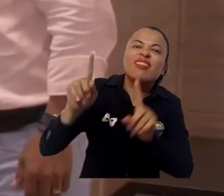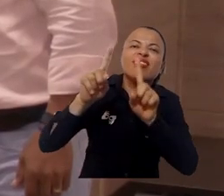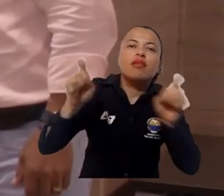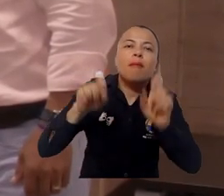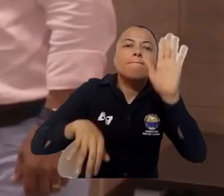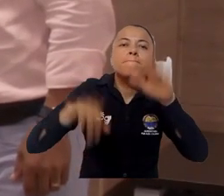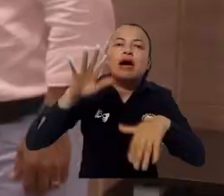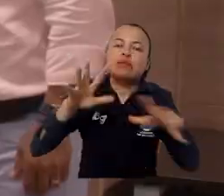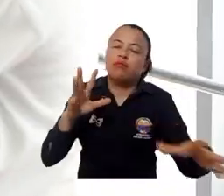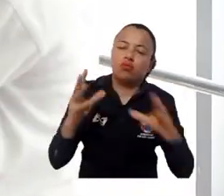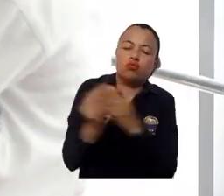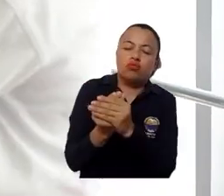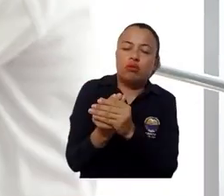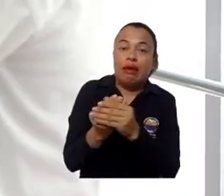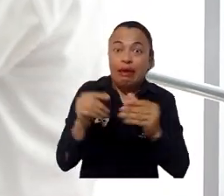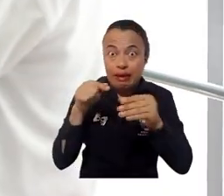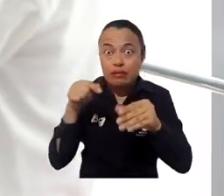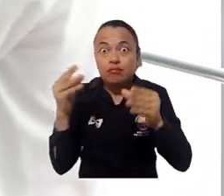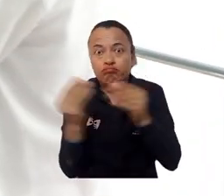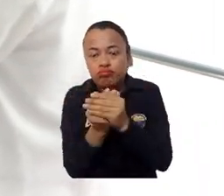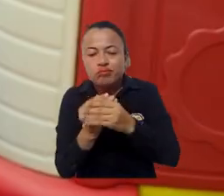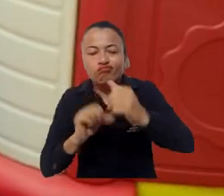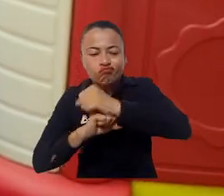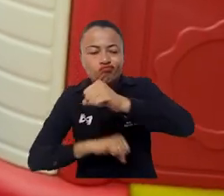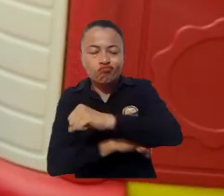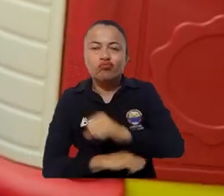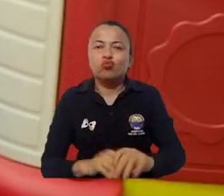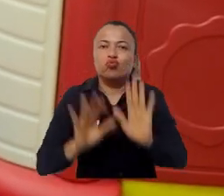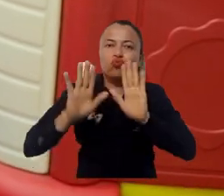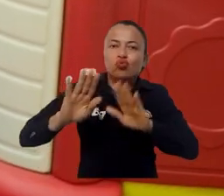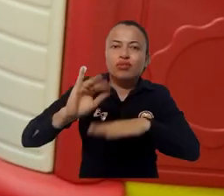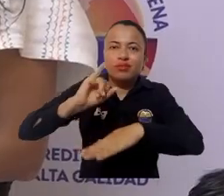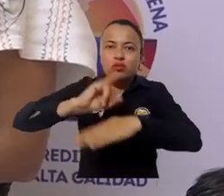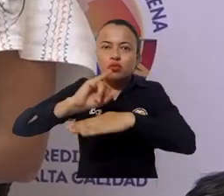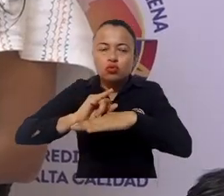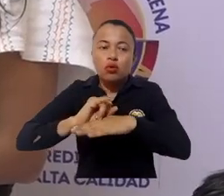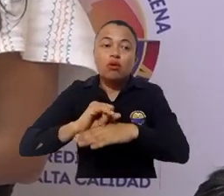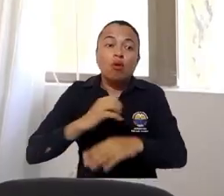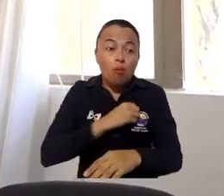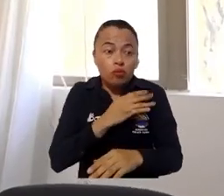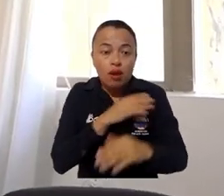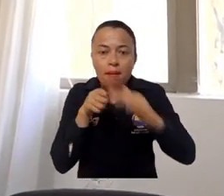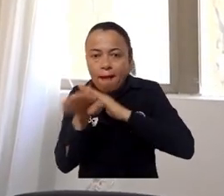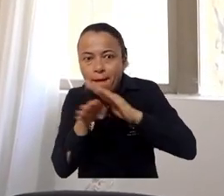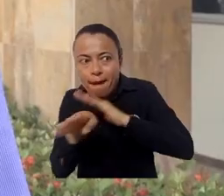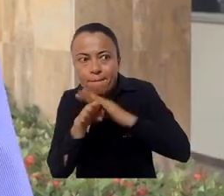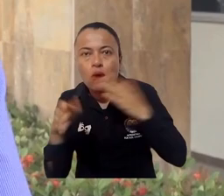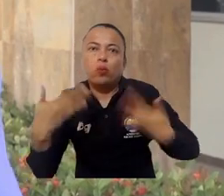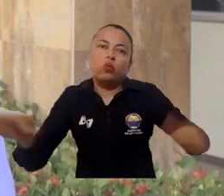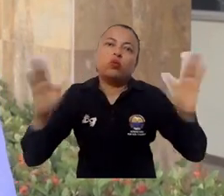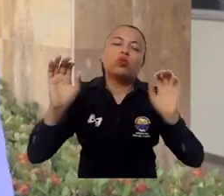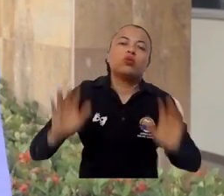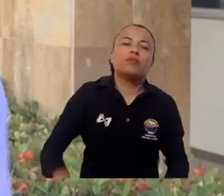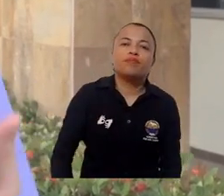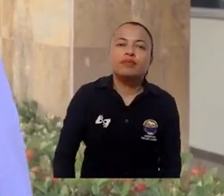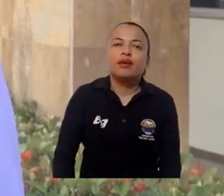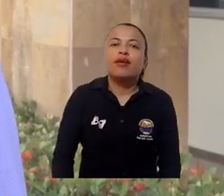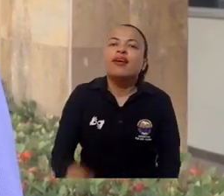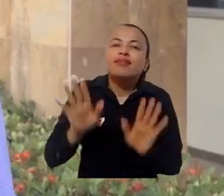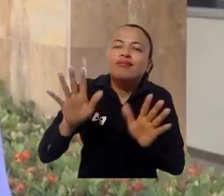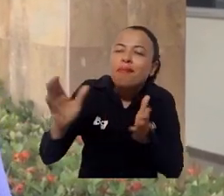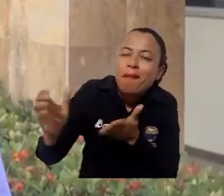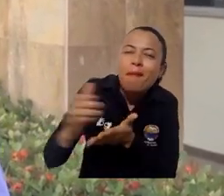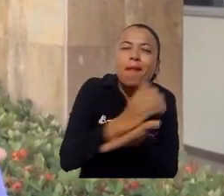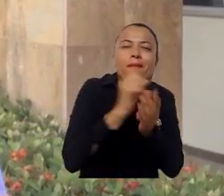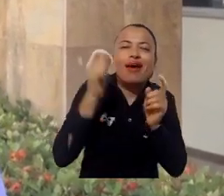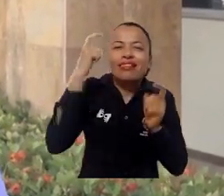cultural, pero además en inclusión, uno de los pilares institucionales que genera mayores oportunidades. Que reúnen todo lo que tiene